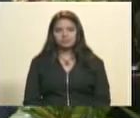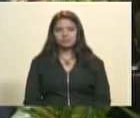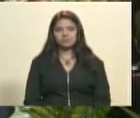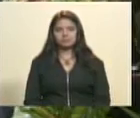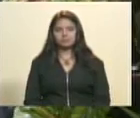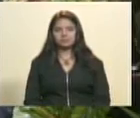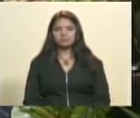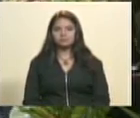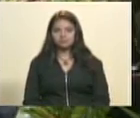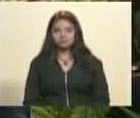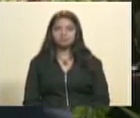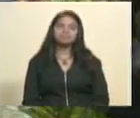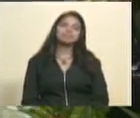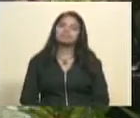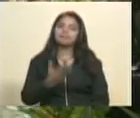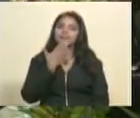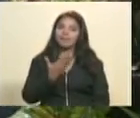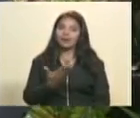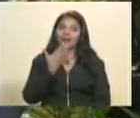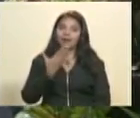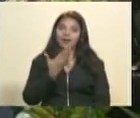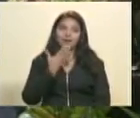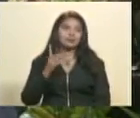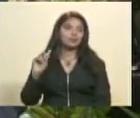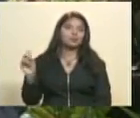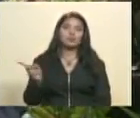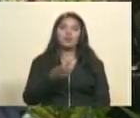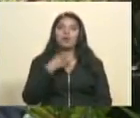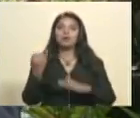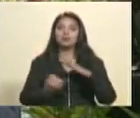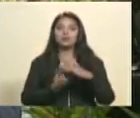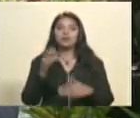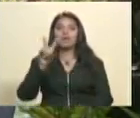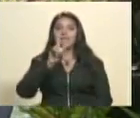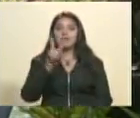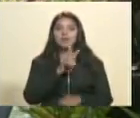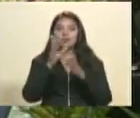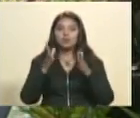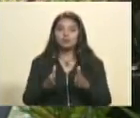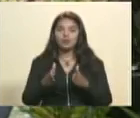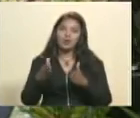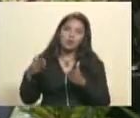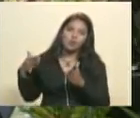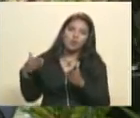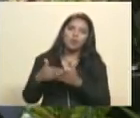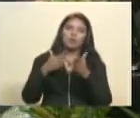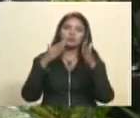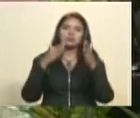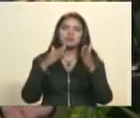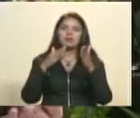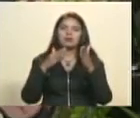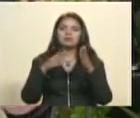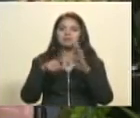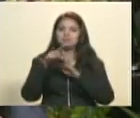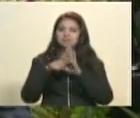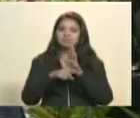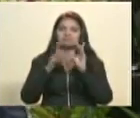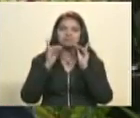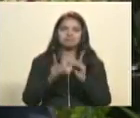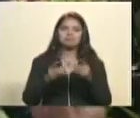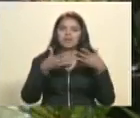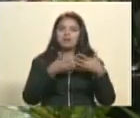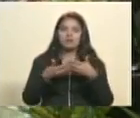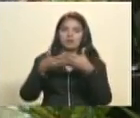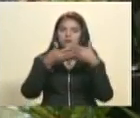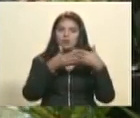Así es, Verónica, muchísimas gracias. Toda la institucionalidad venezolana se está pronunciando en contra de las medidas que ha tomado Estados